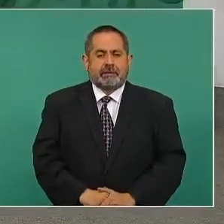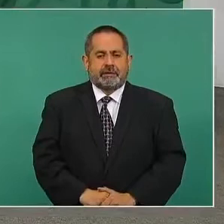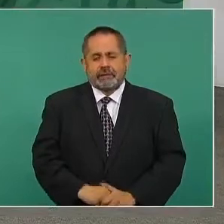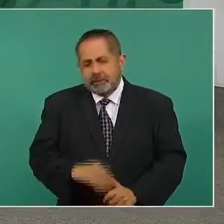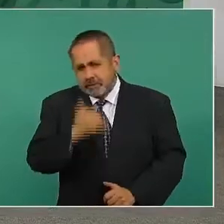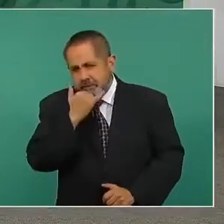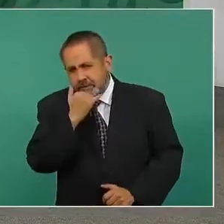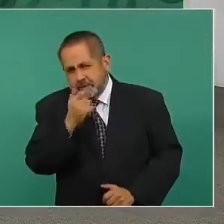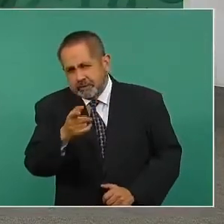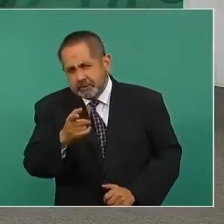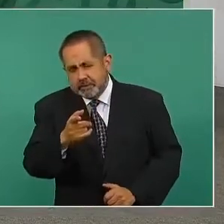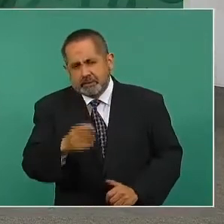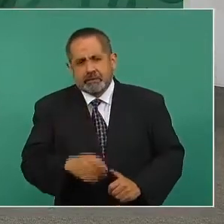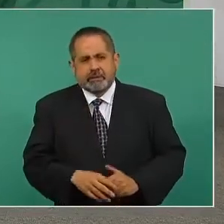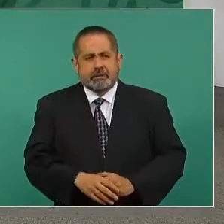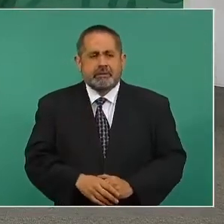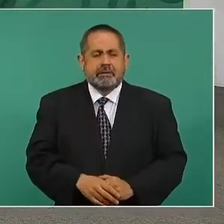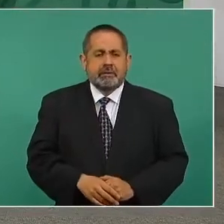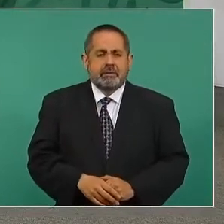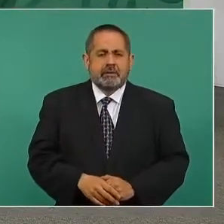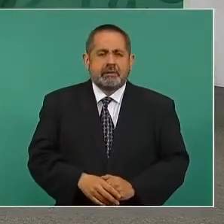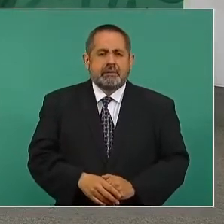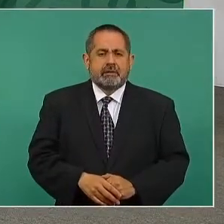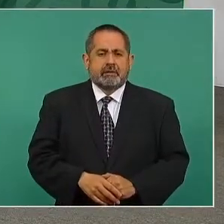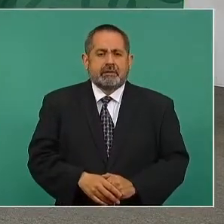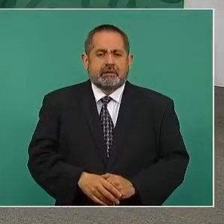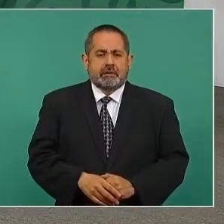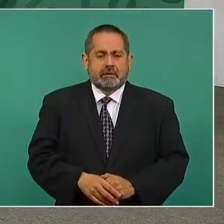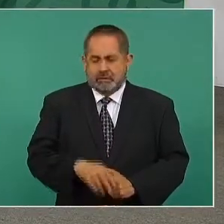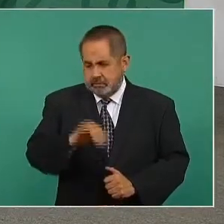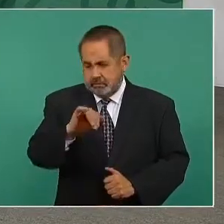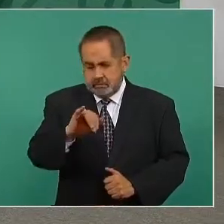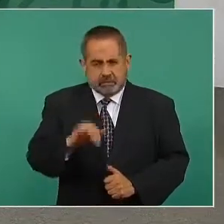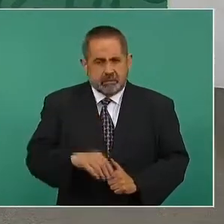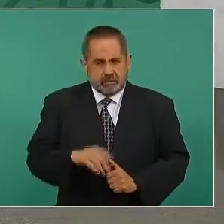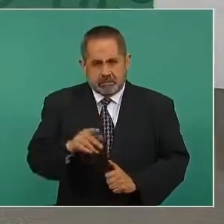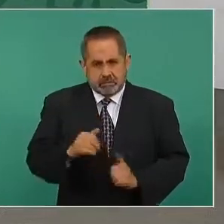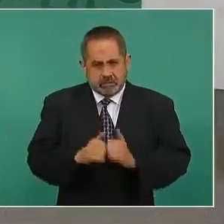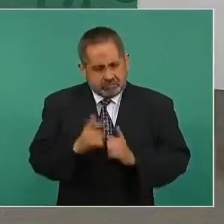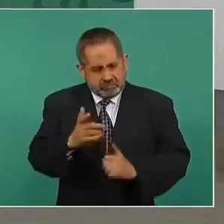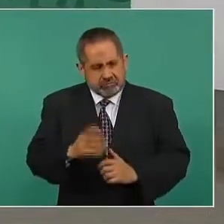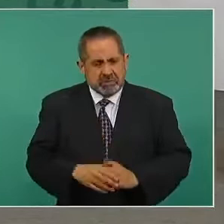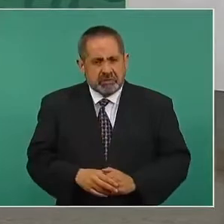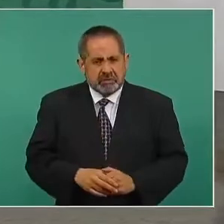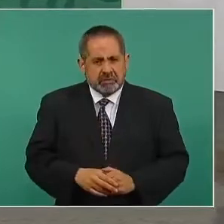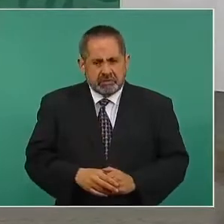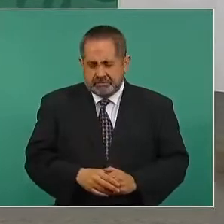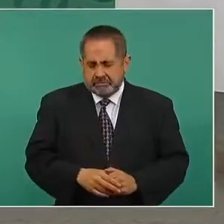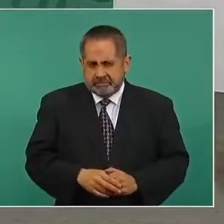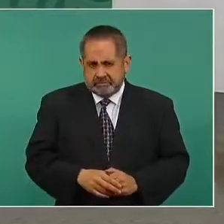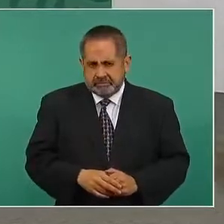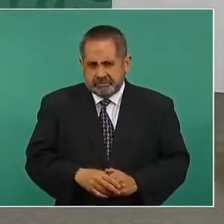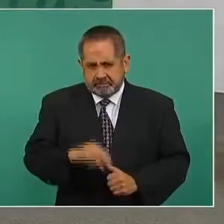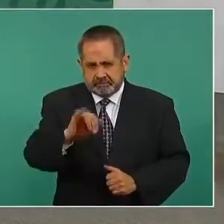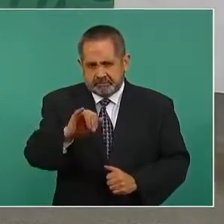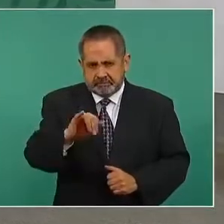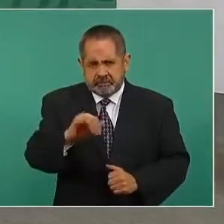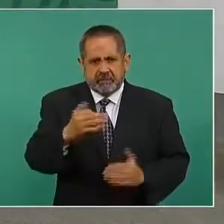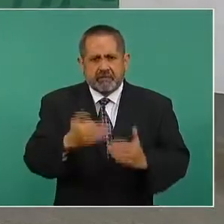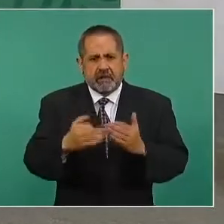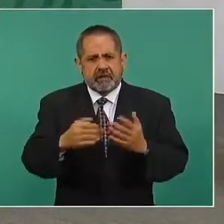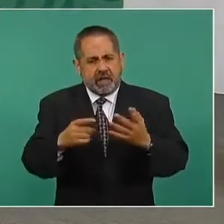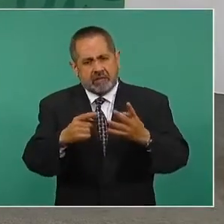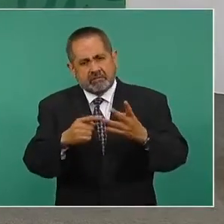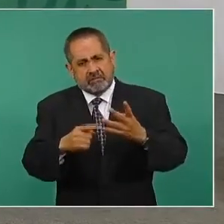¿Cómo? Vengo de Oaxaca, ¿puedo estar nuevamente el lunes con ustedes? Sí, ¿cómo no? ¿Me pueden apuntar? Sí, nos queda